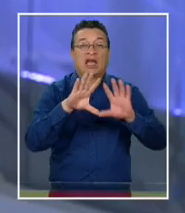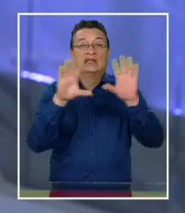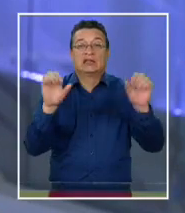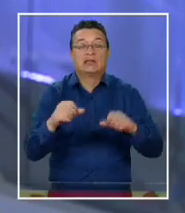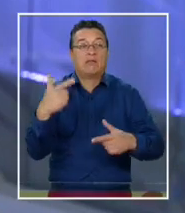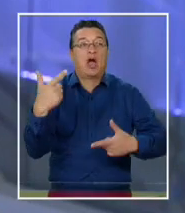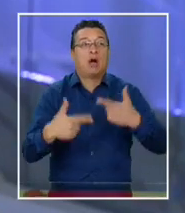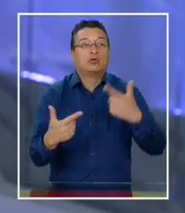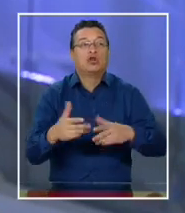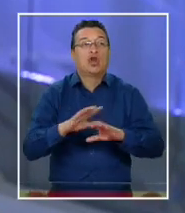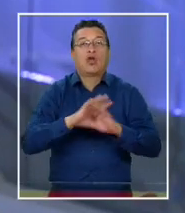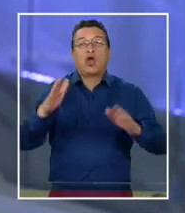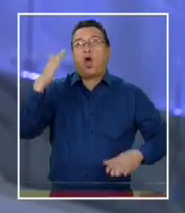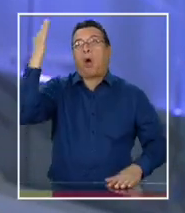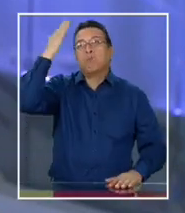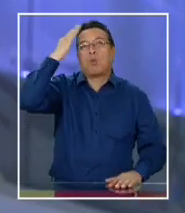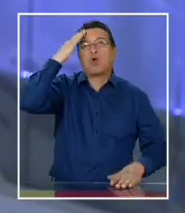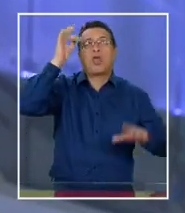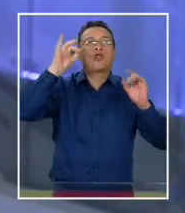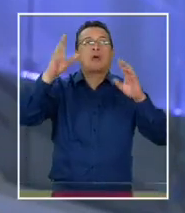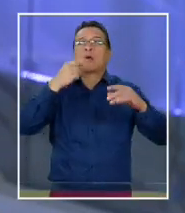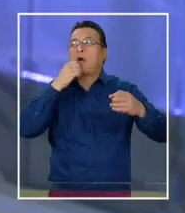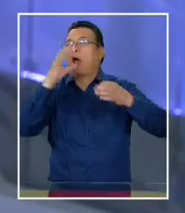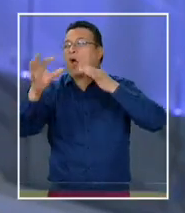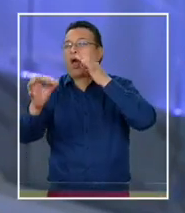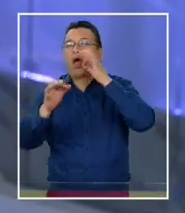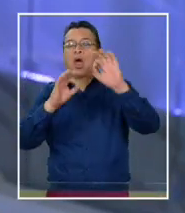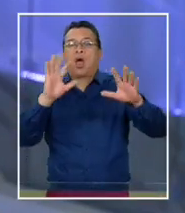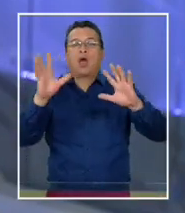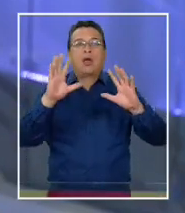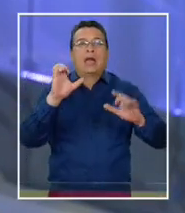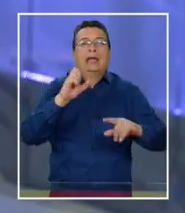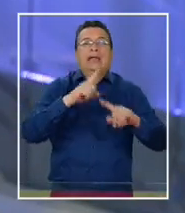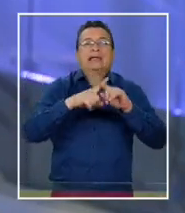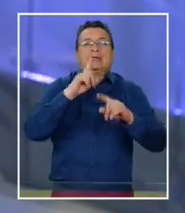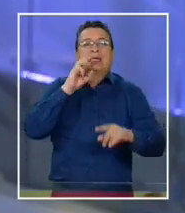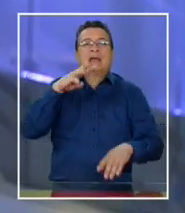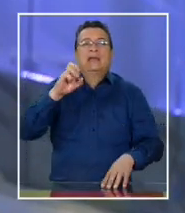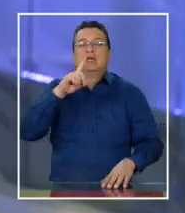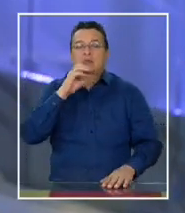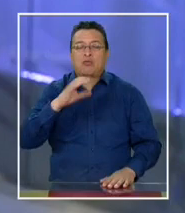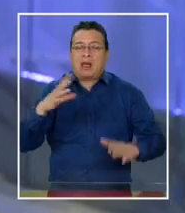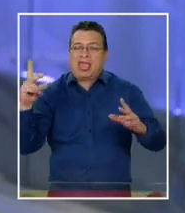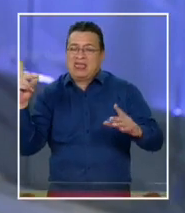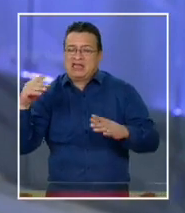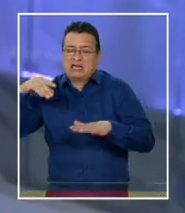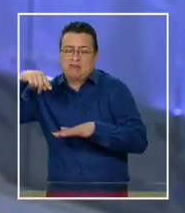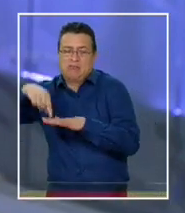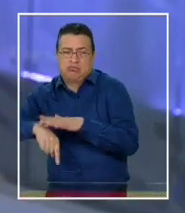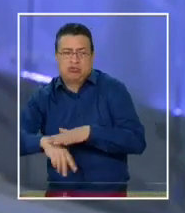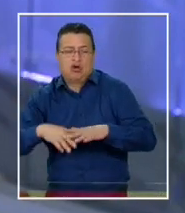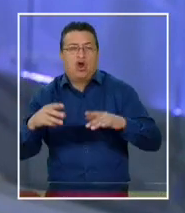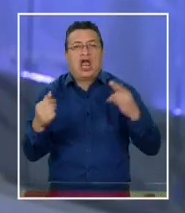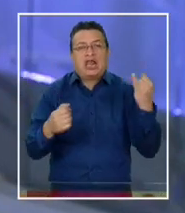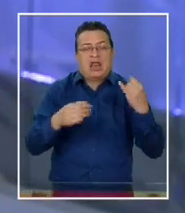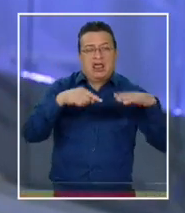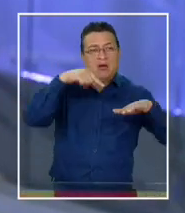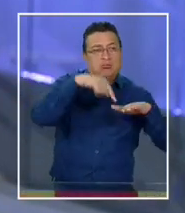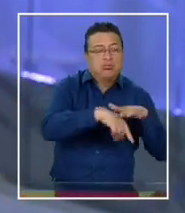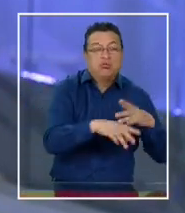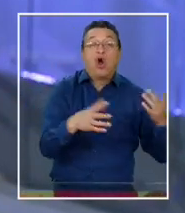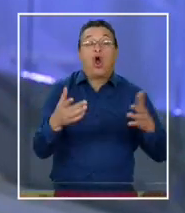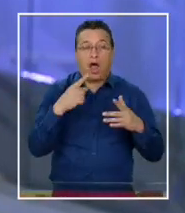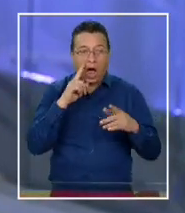Vámonos con los populismos Vámonos con los extremismos de distinto tipo vamos a la ultraderecha vamos a los caudillos o las caudillas